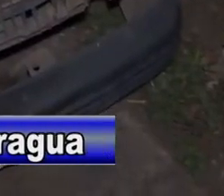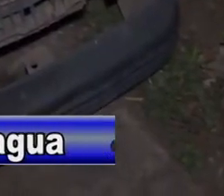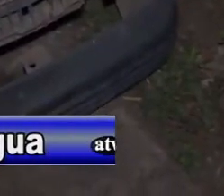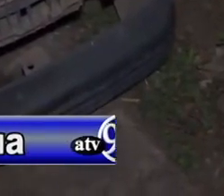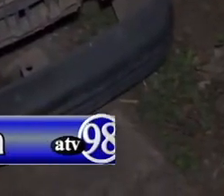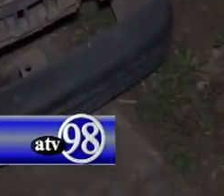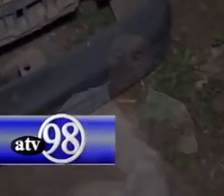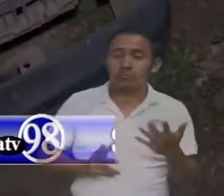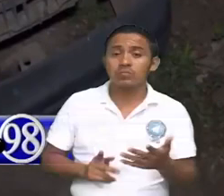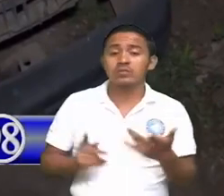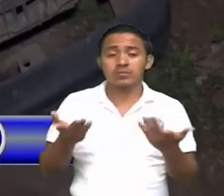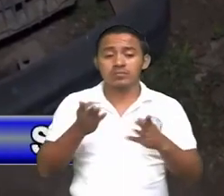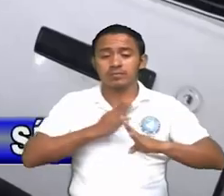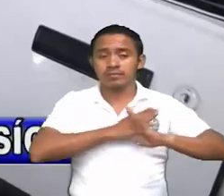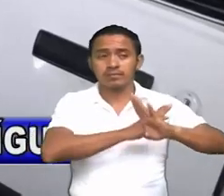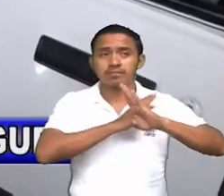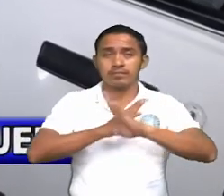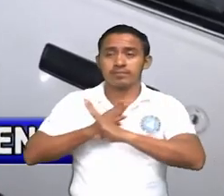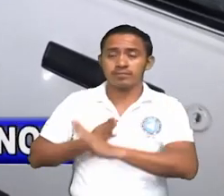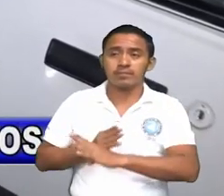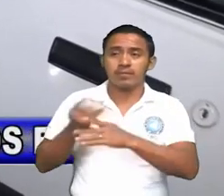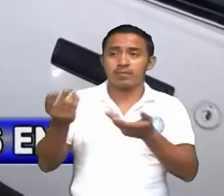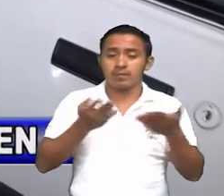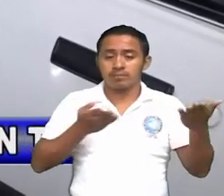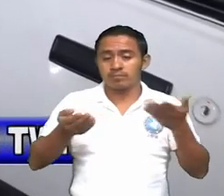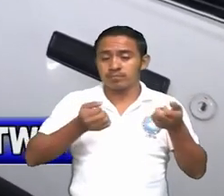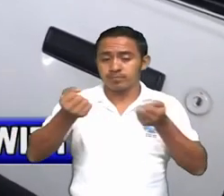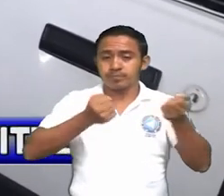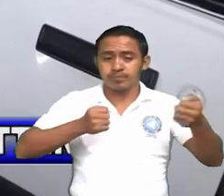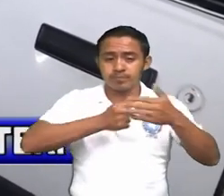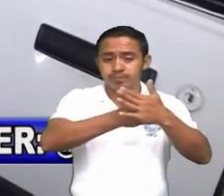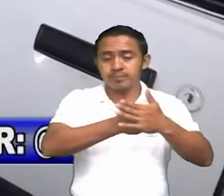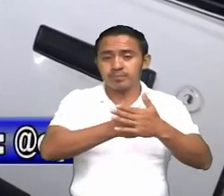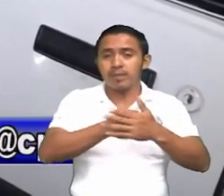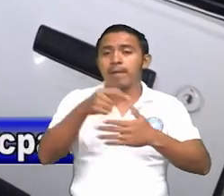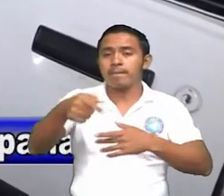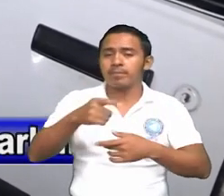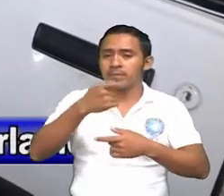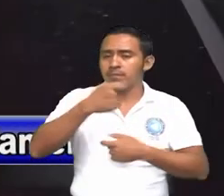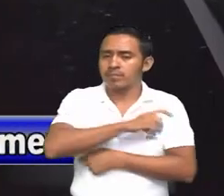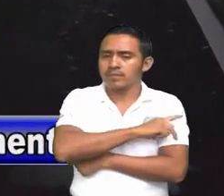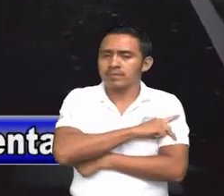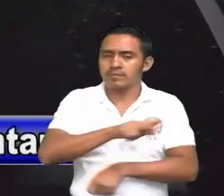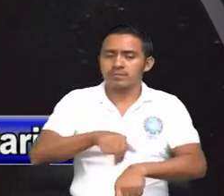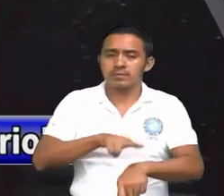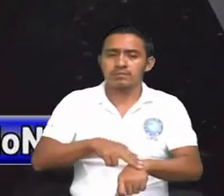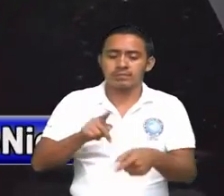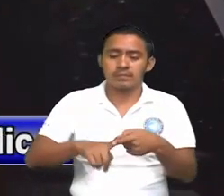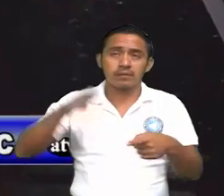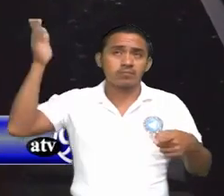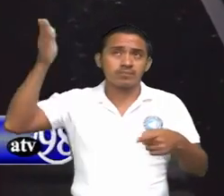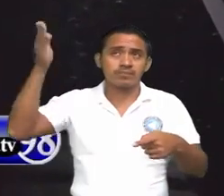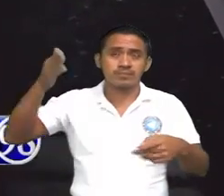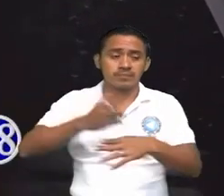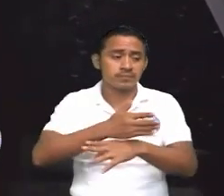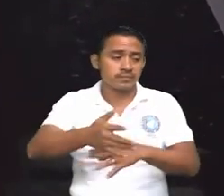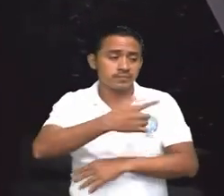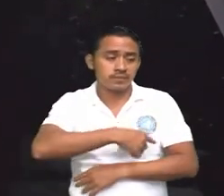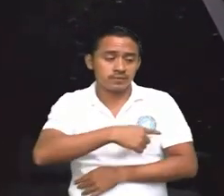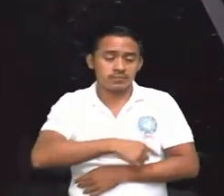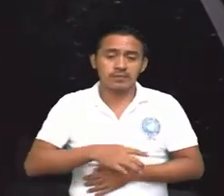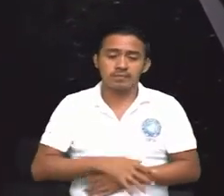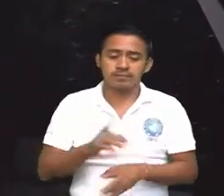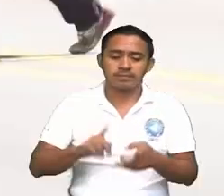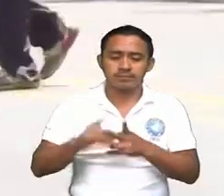Algunas de las medidas de prevención de accidentes de tránsito impulsadas por la Policía Nacional están las charlas en centros educativos y